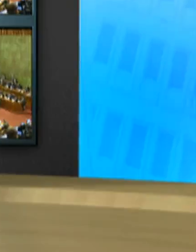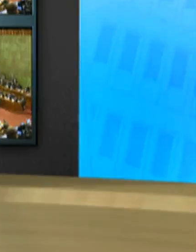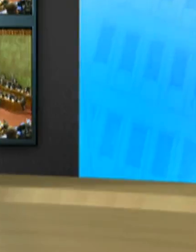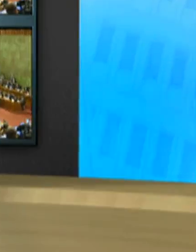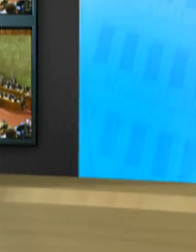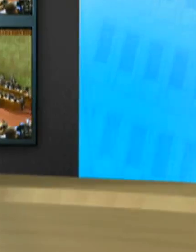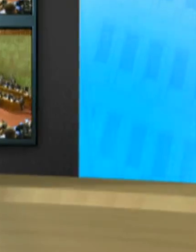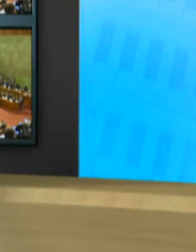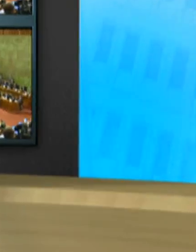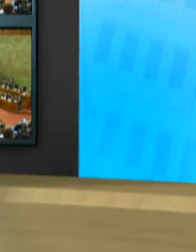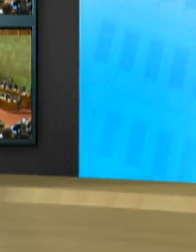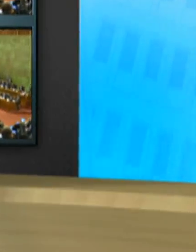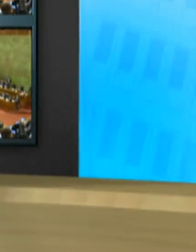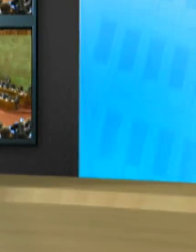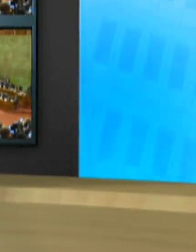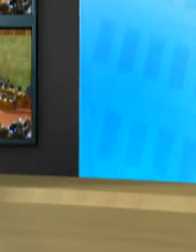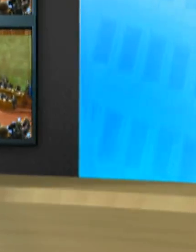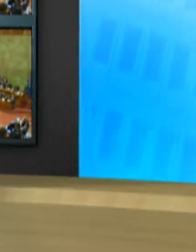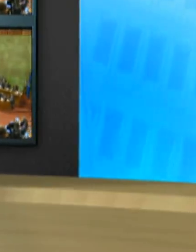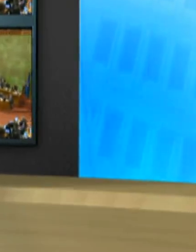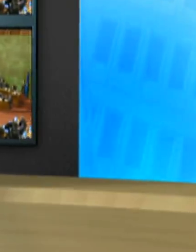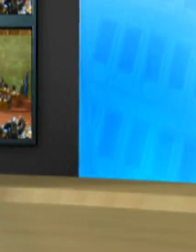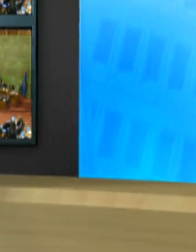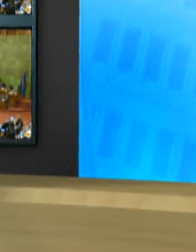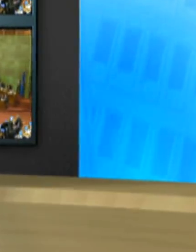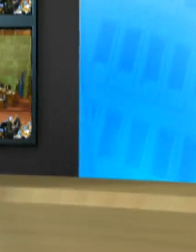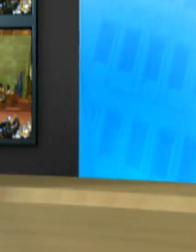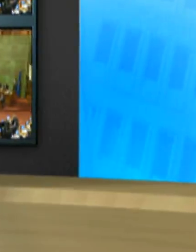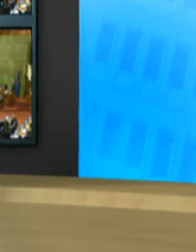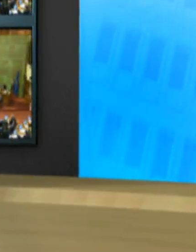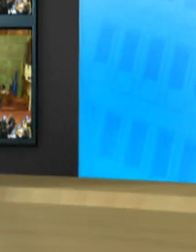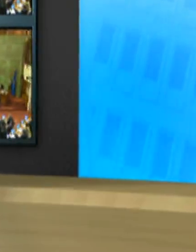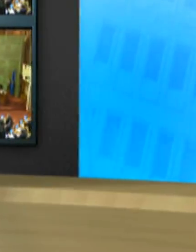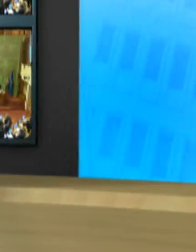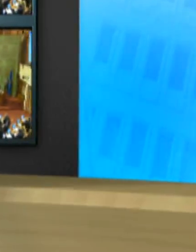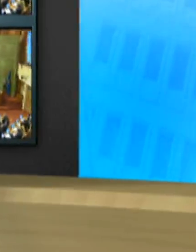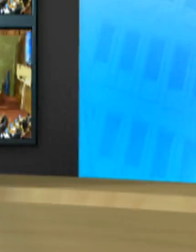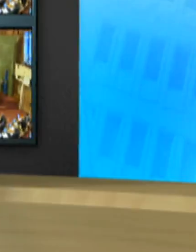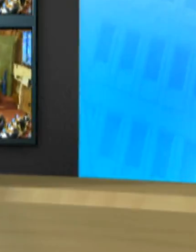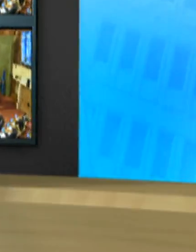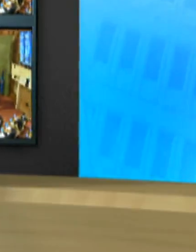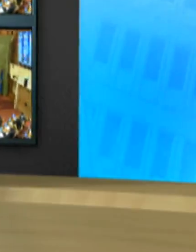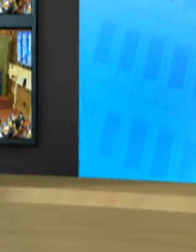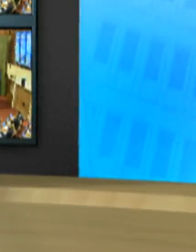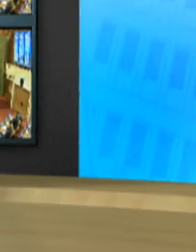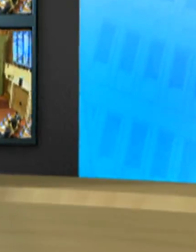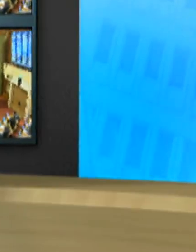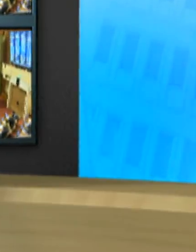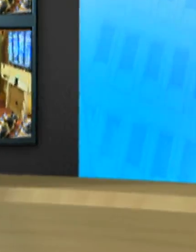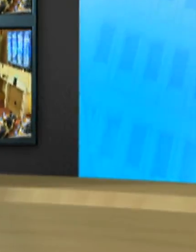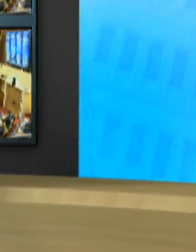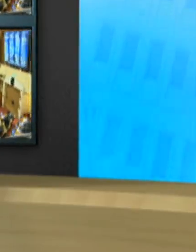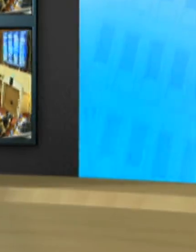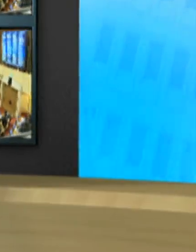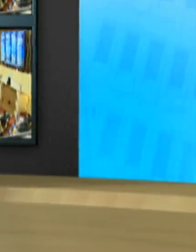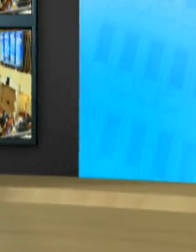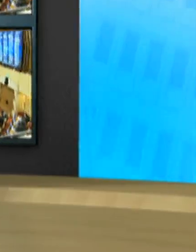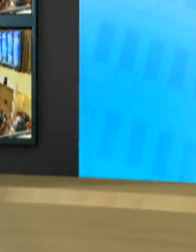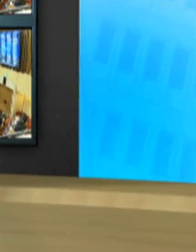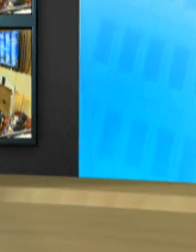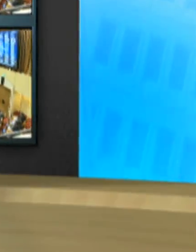son los siguientes auxiliares y administrativos 20 años o más 320 UTM 18 años y menos de 20 años